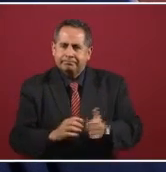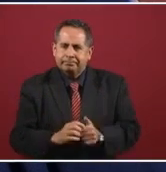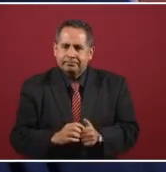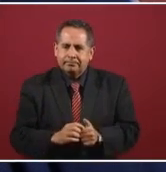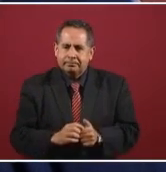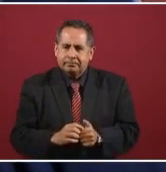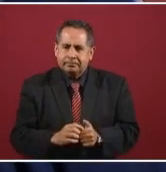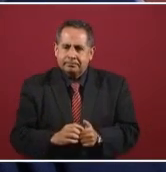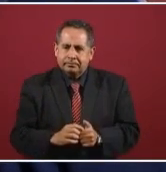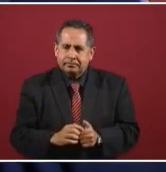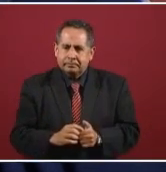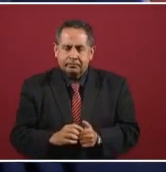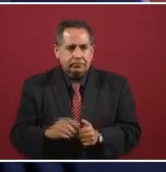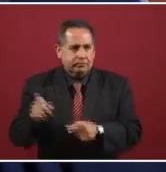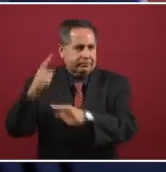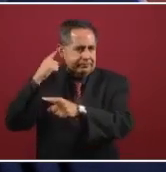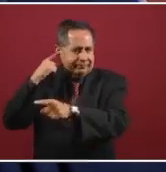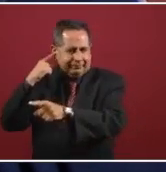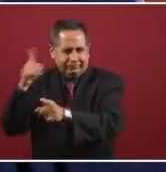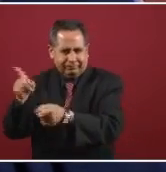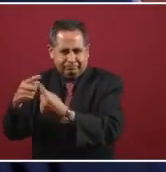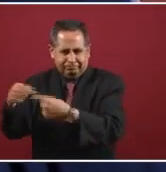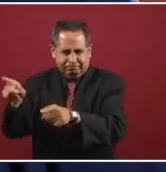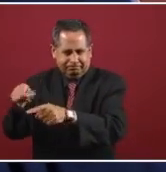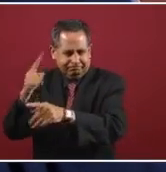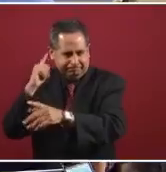Así con música y con alegría,